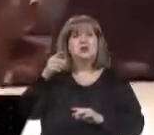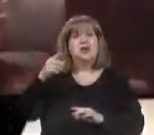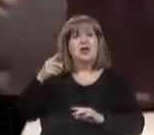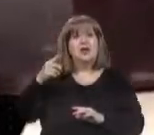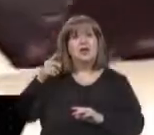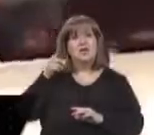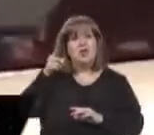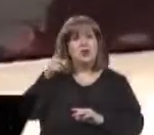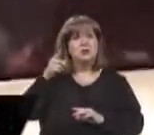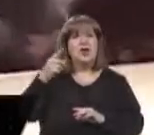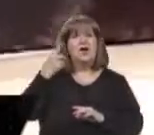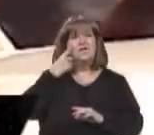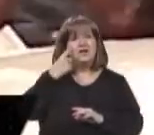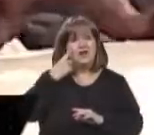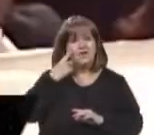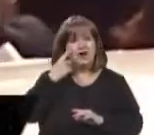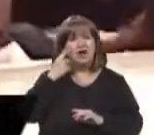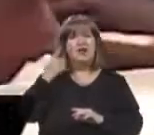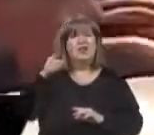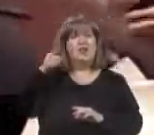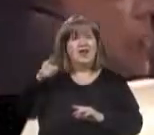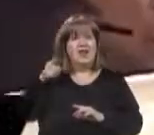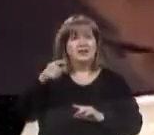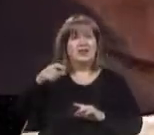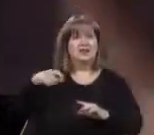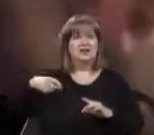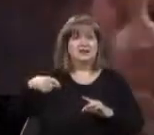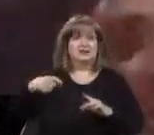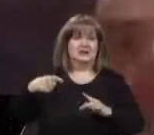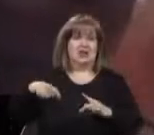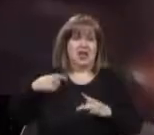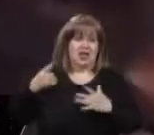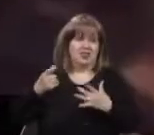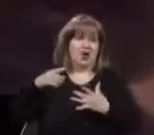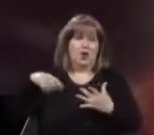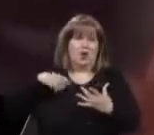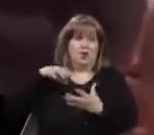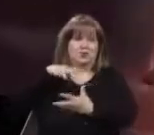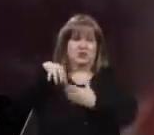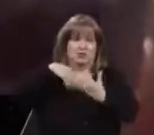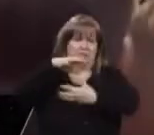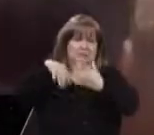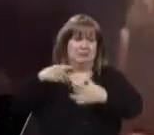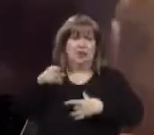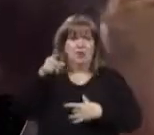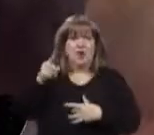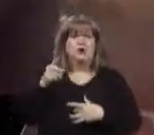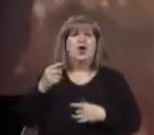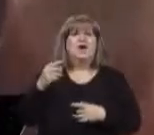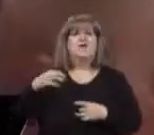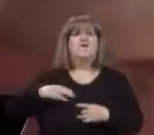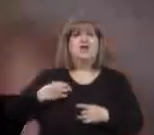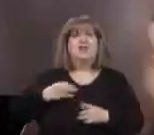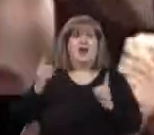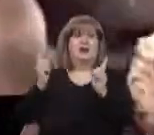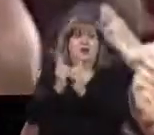este estallido social, te queda poco tiempo, y llevaba una foto de la vicepresidenta en